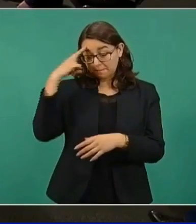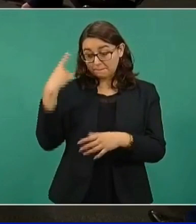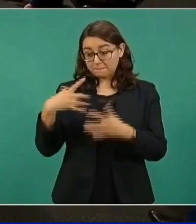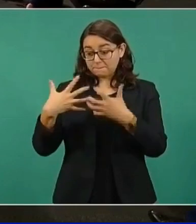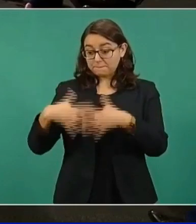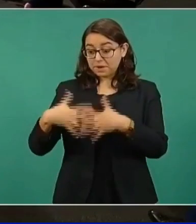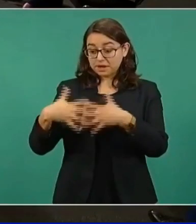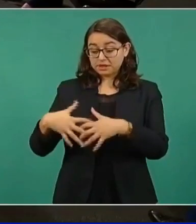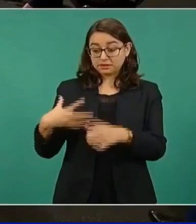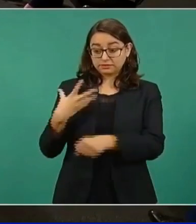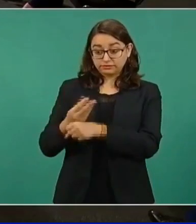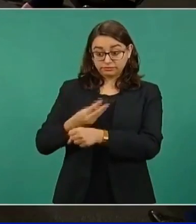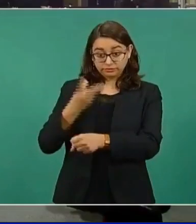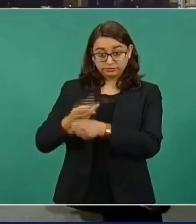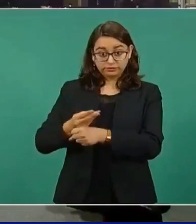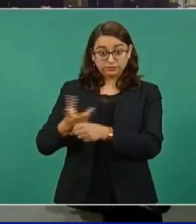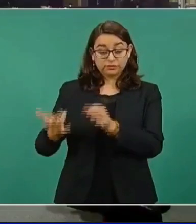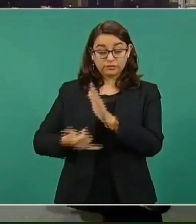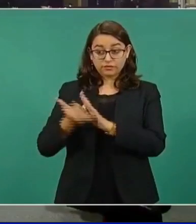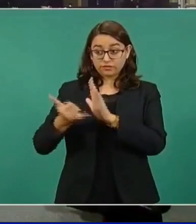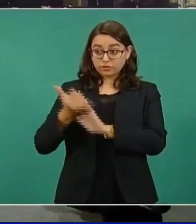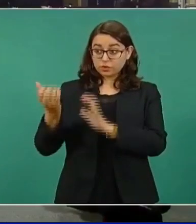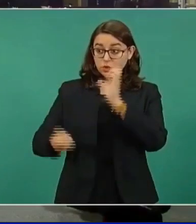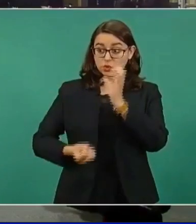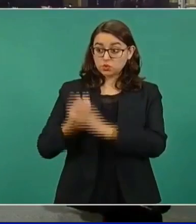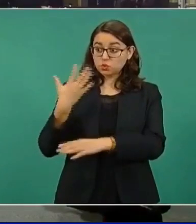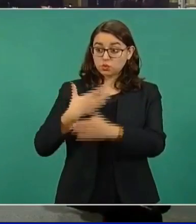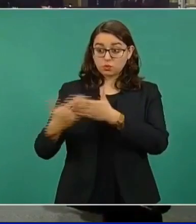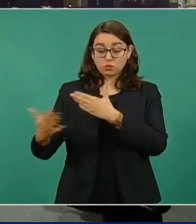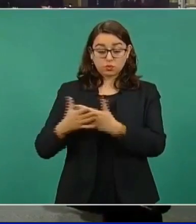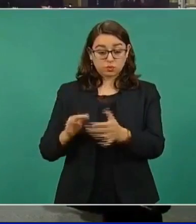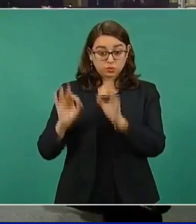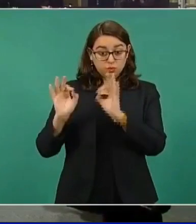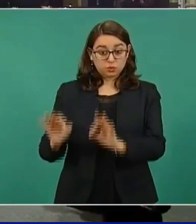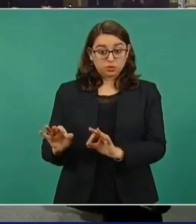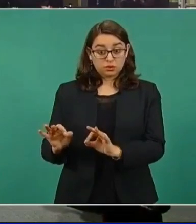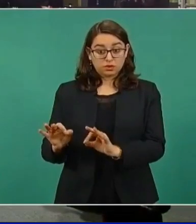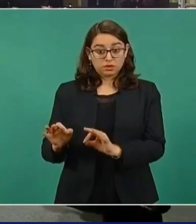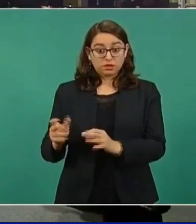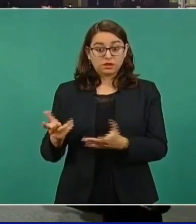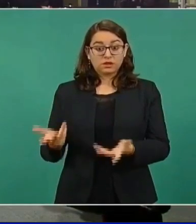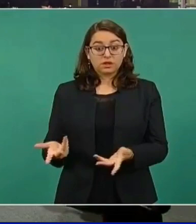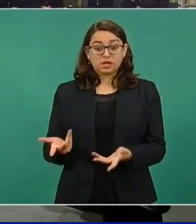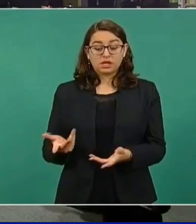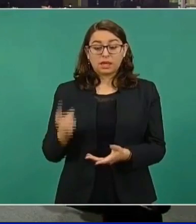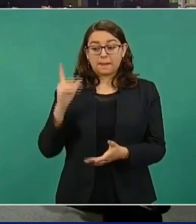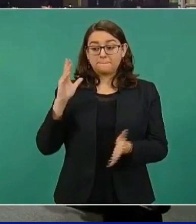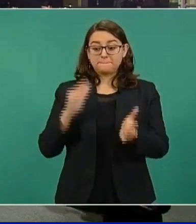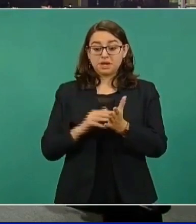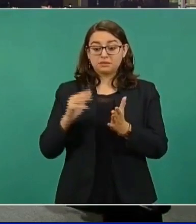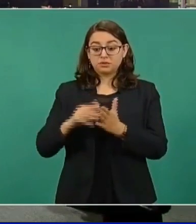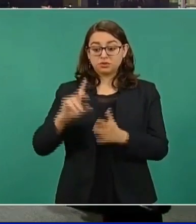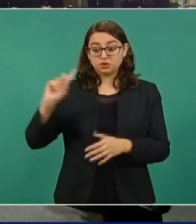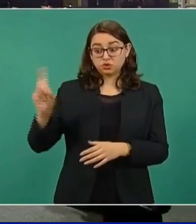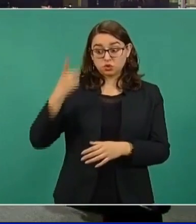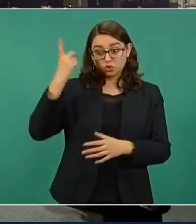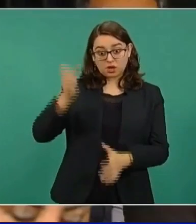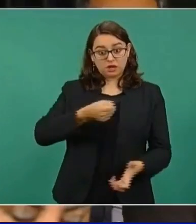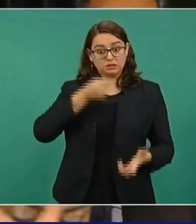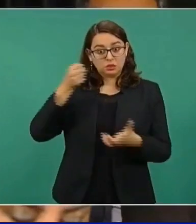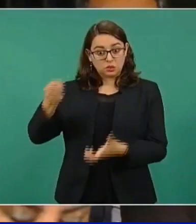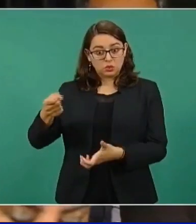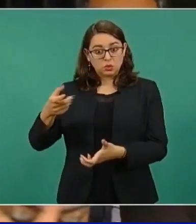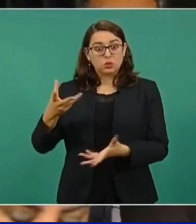estas 14 plantas hidroeléctricas. Es de $1,000 millones. Es